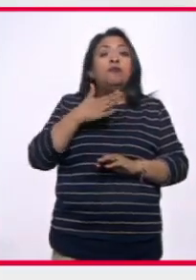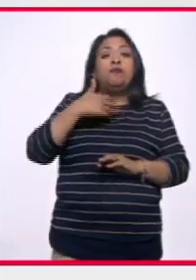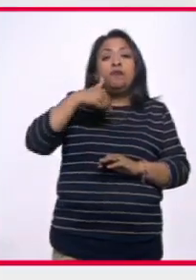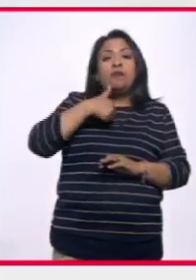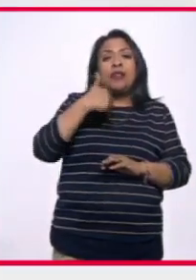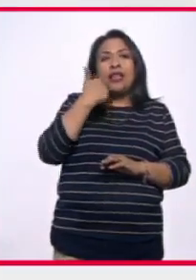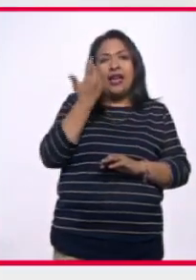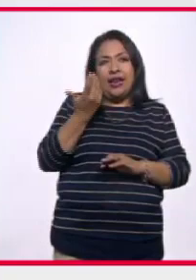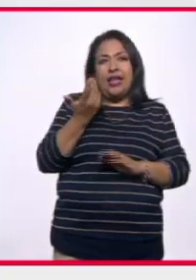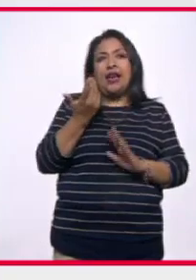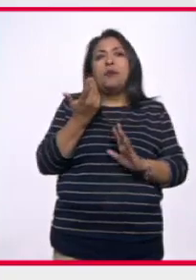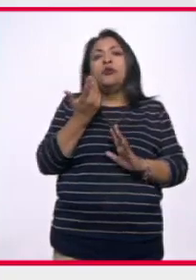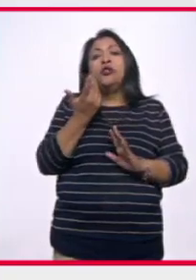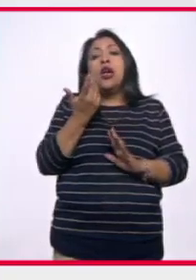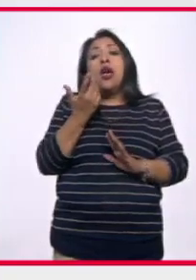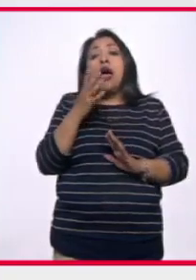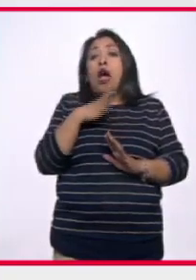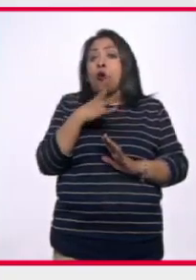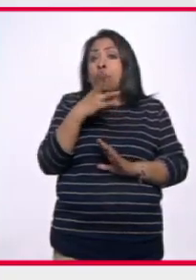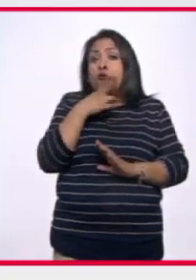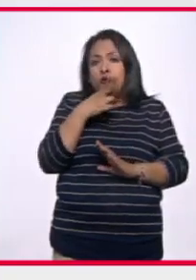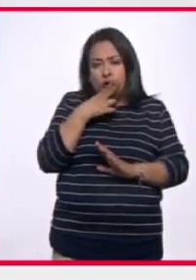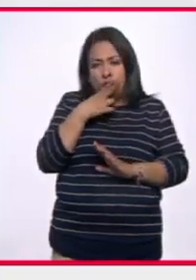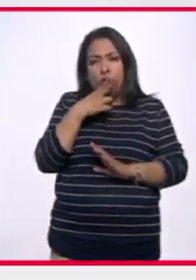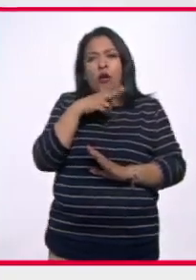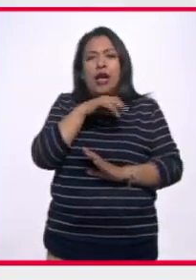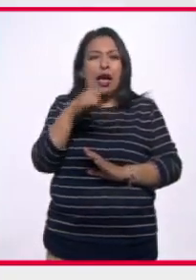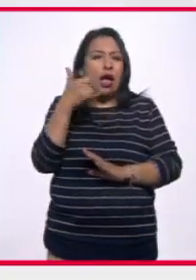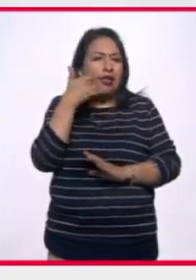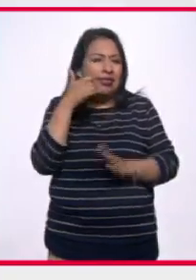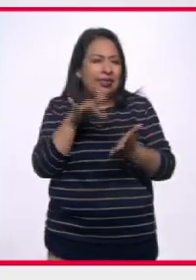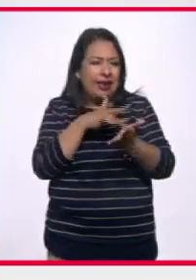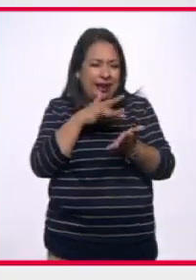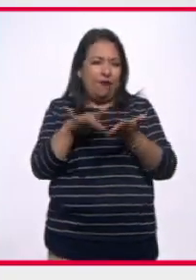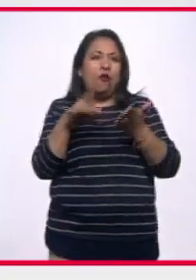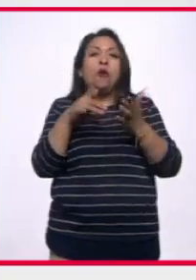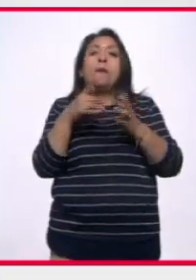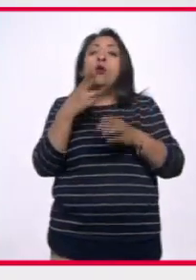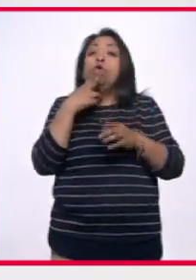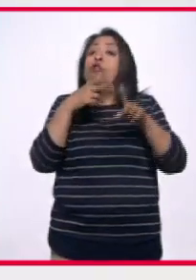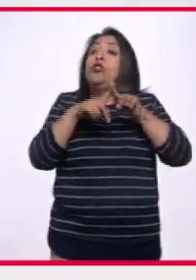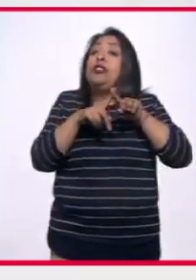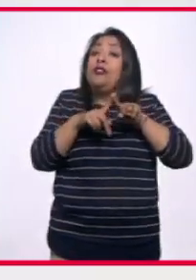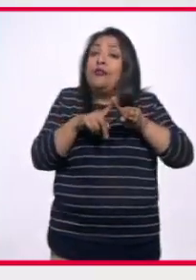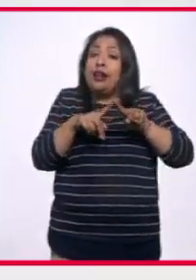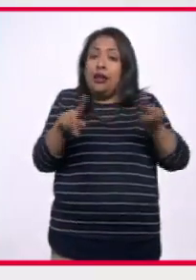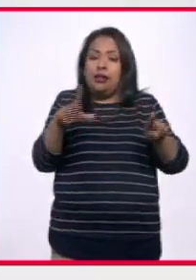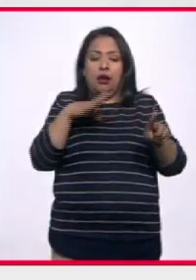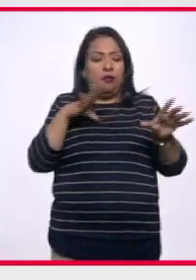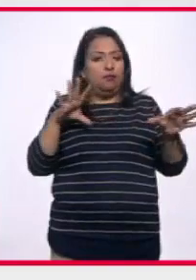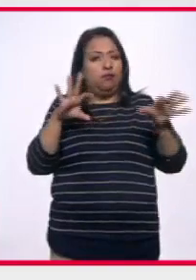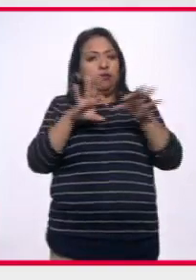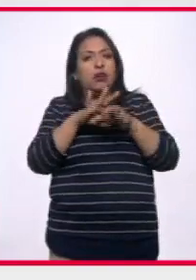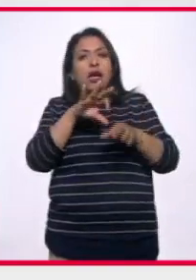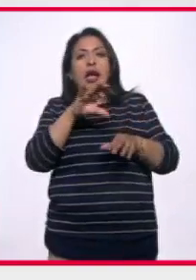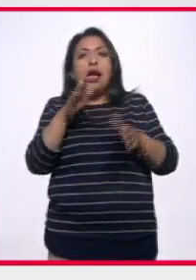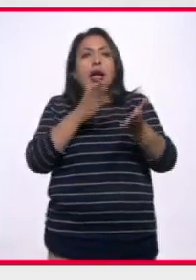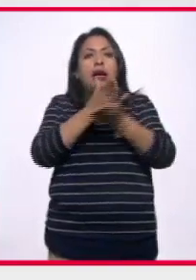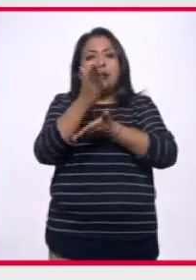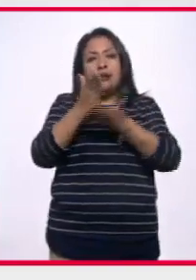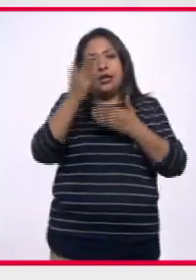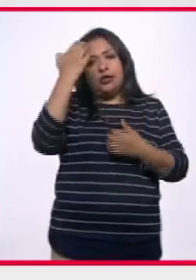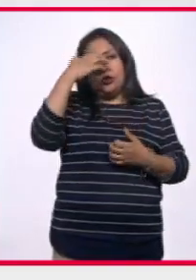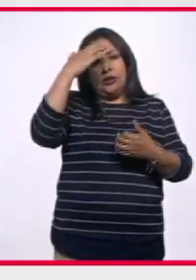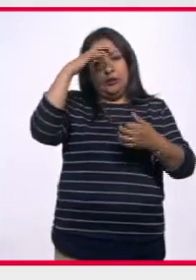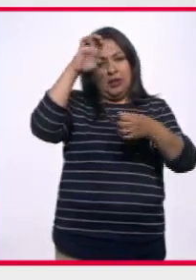decía flor recién y poder darle un uso al teléfono celular diferente que estuviera más ligado también al acceso a una